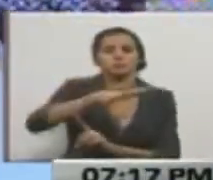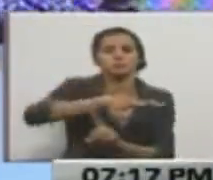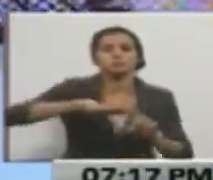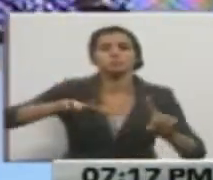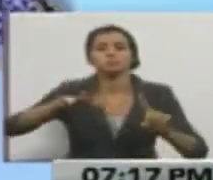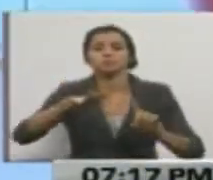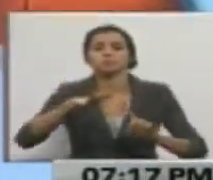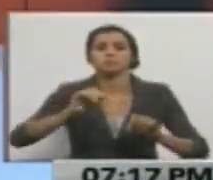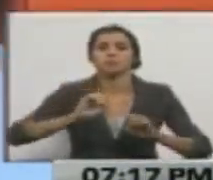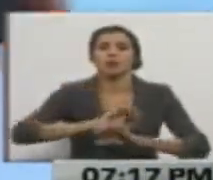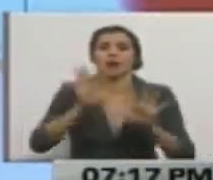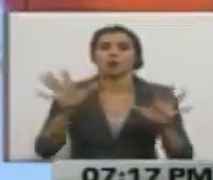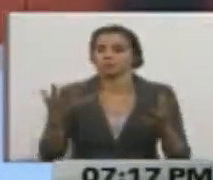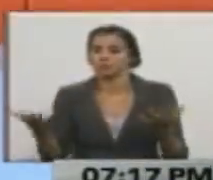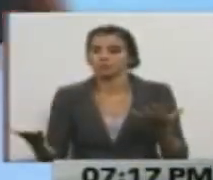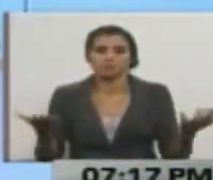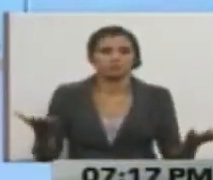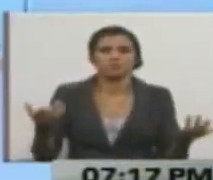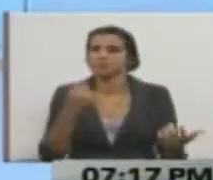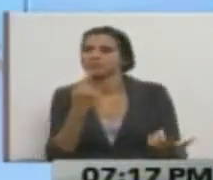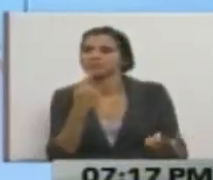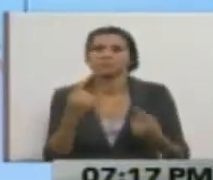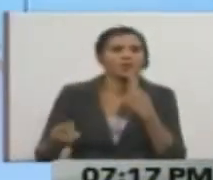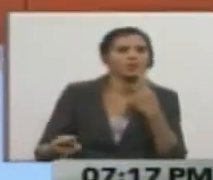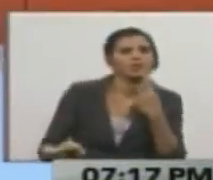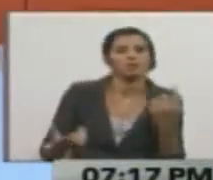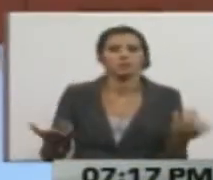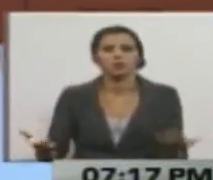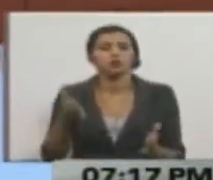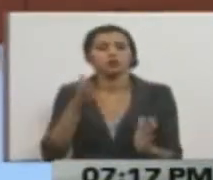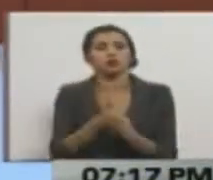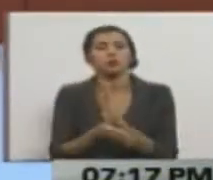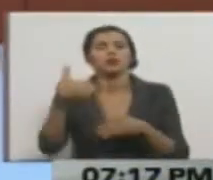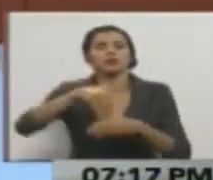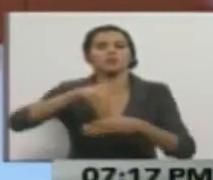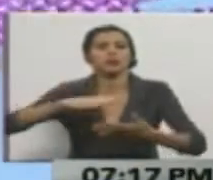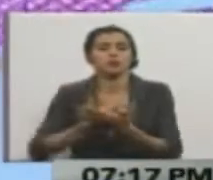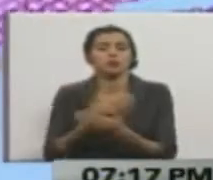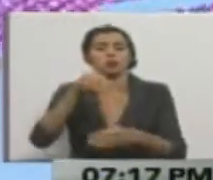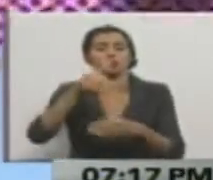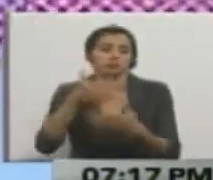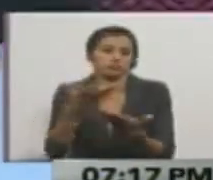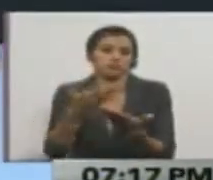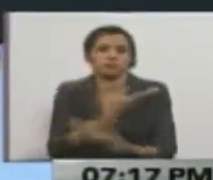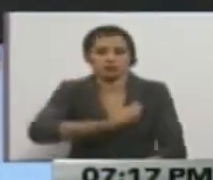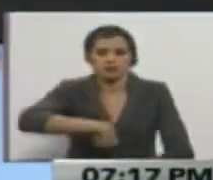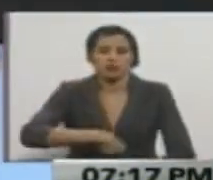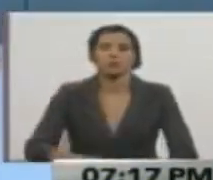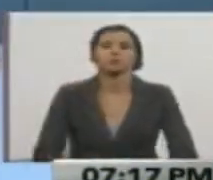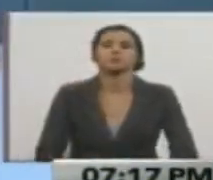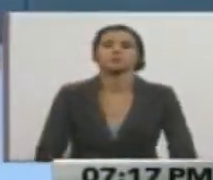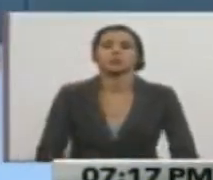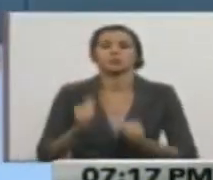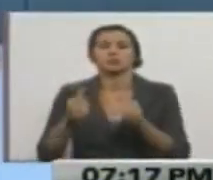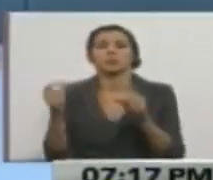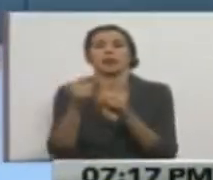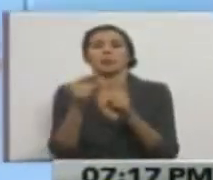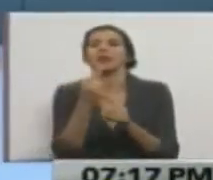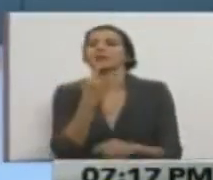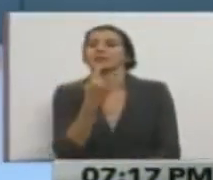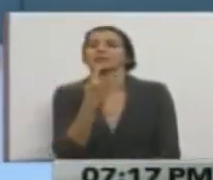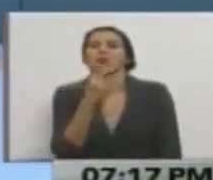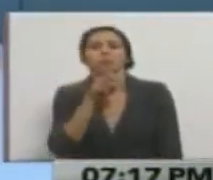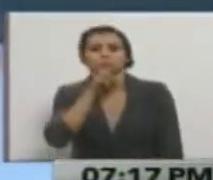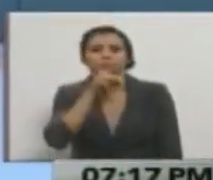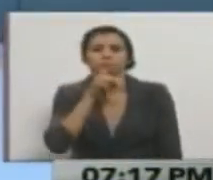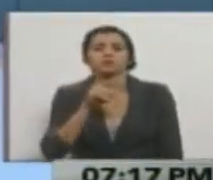político en torno al referéndum revocatorio. Vamos a comenzar con las palabras del rector del Consejo Nacional